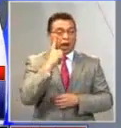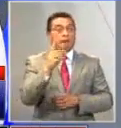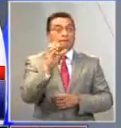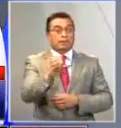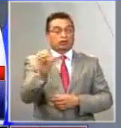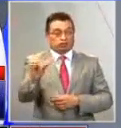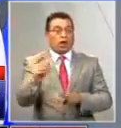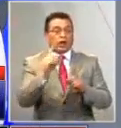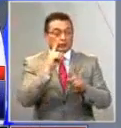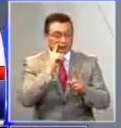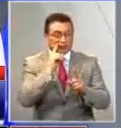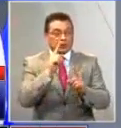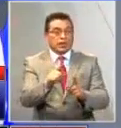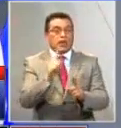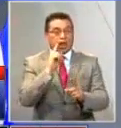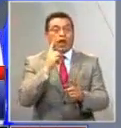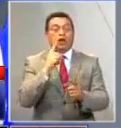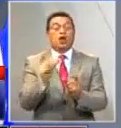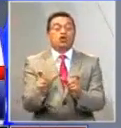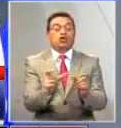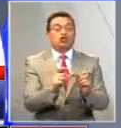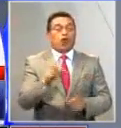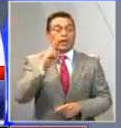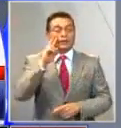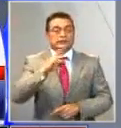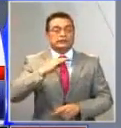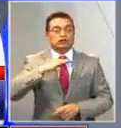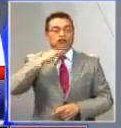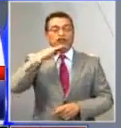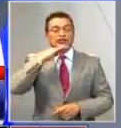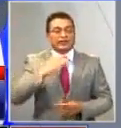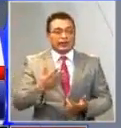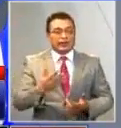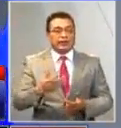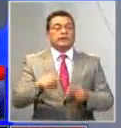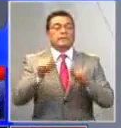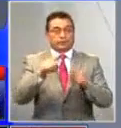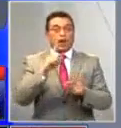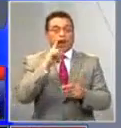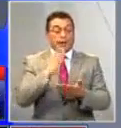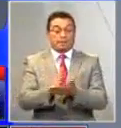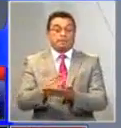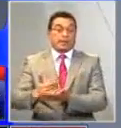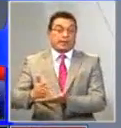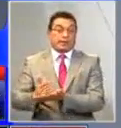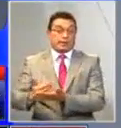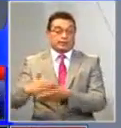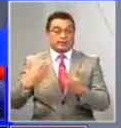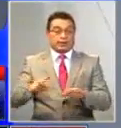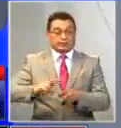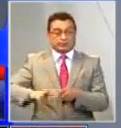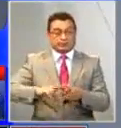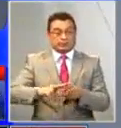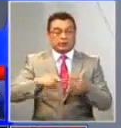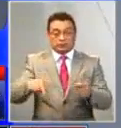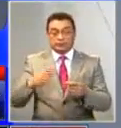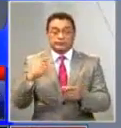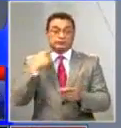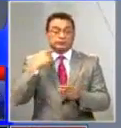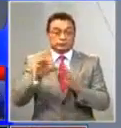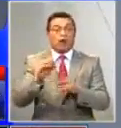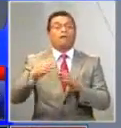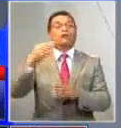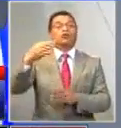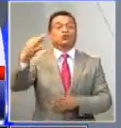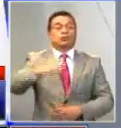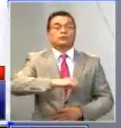señalar que hubo controles insuficientes. Entonces, se han tomado medidas, muchas medidas a partir de estos hechos para evitarlo a futuro.